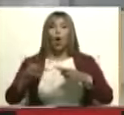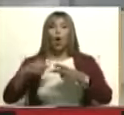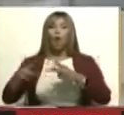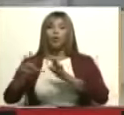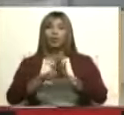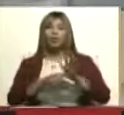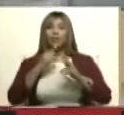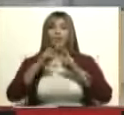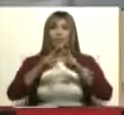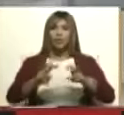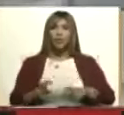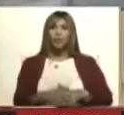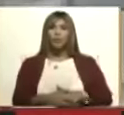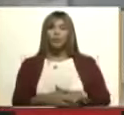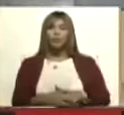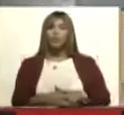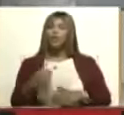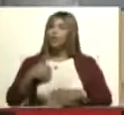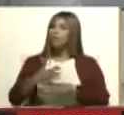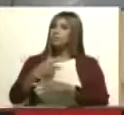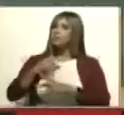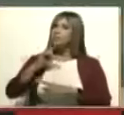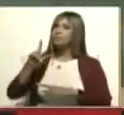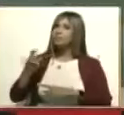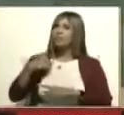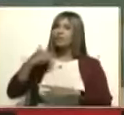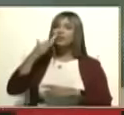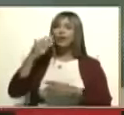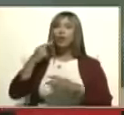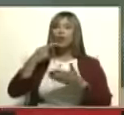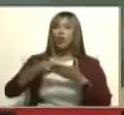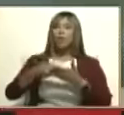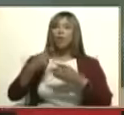líneas de investigación. Le iba a preguntar, sé que no podemos dar